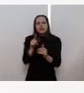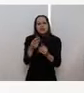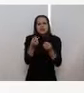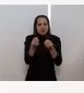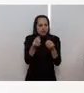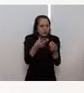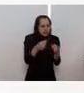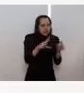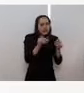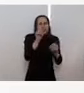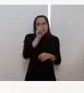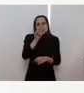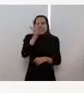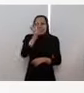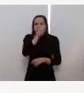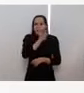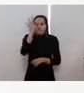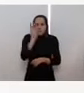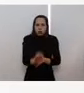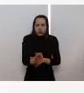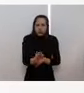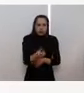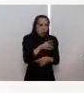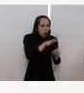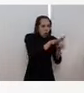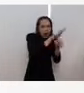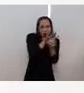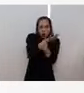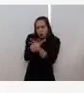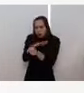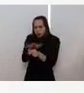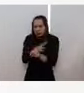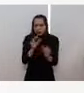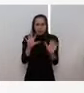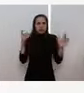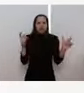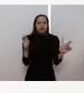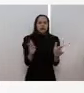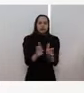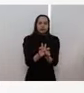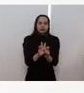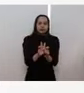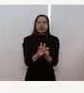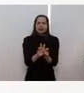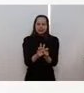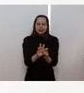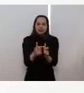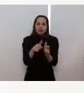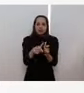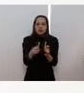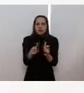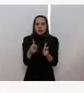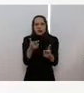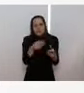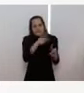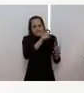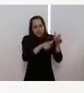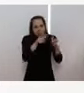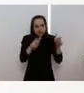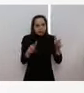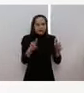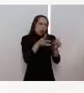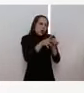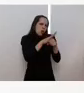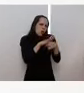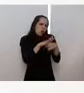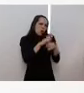69 que si bien se vio reducida en su gran porcentaje la determinó los pacientes con